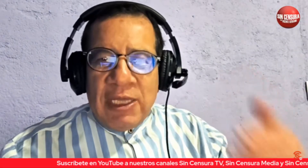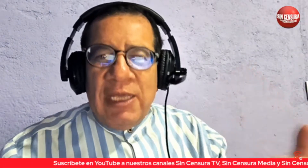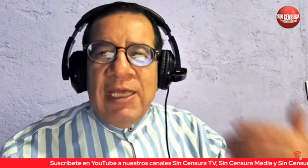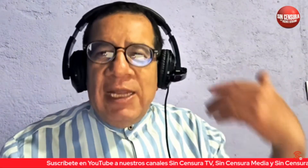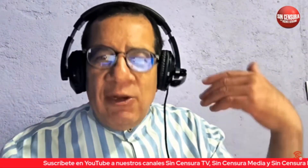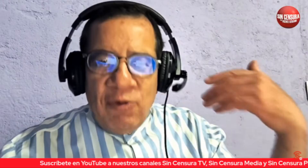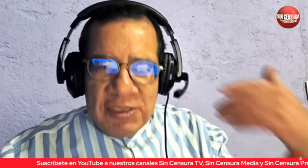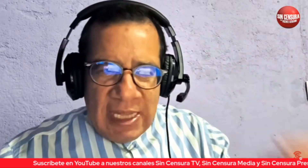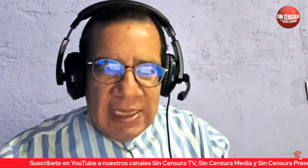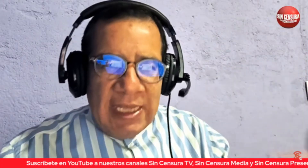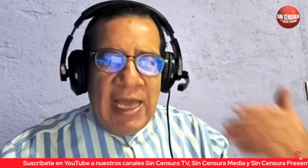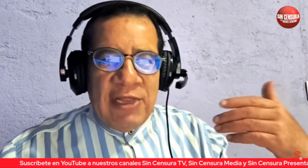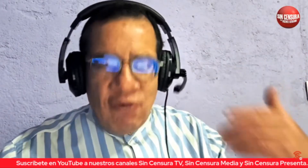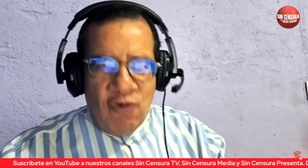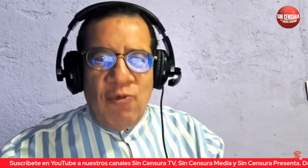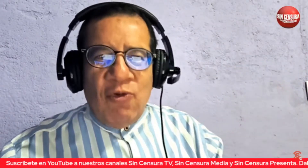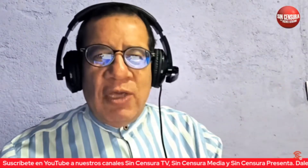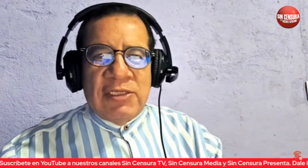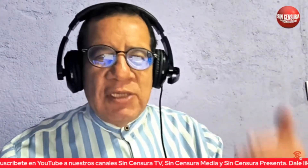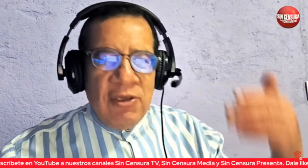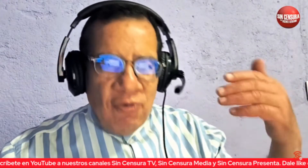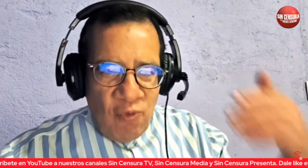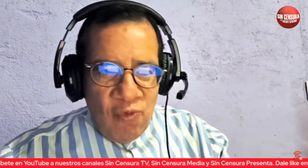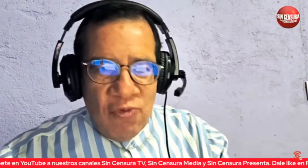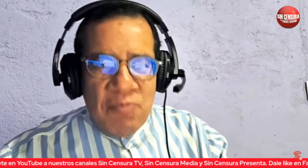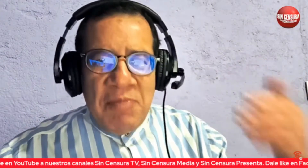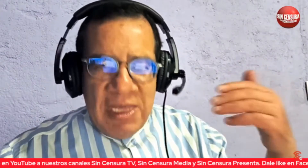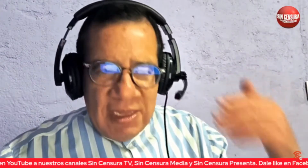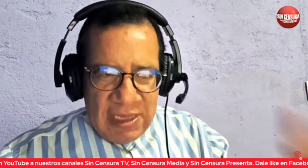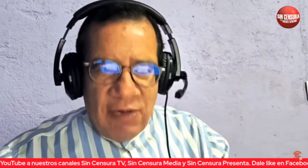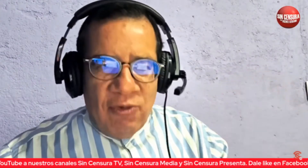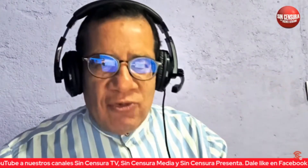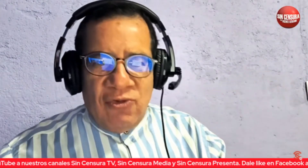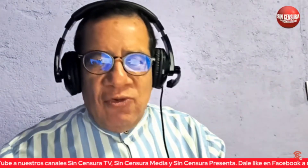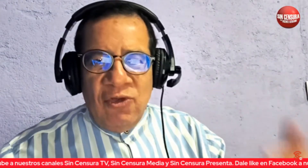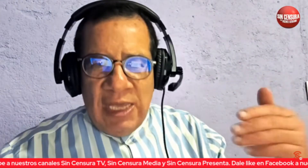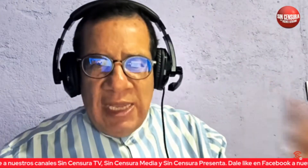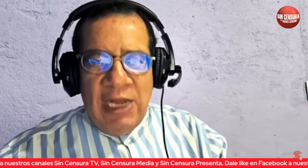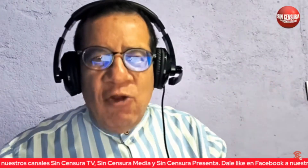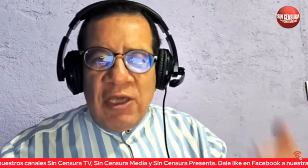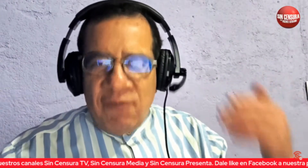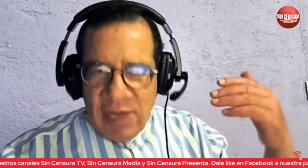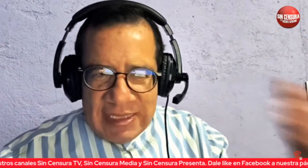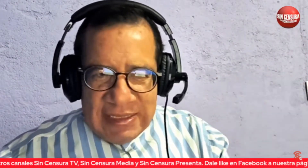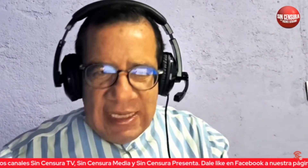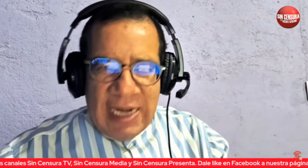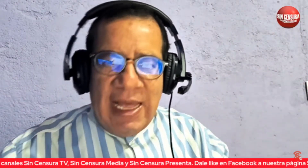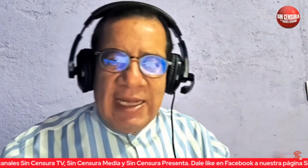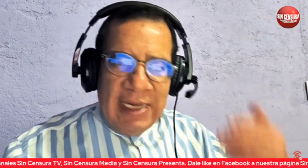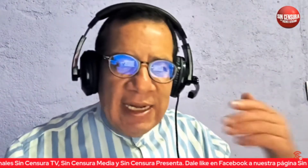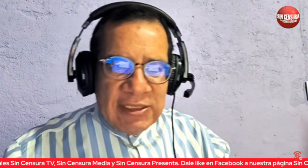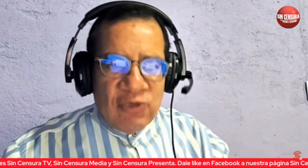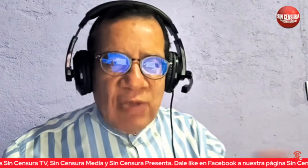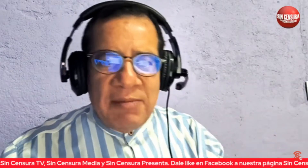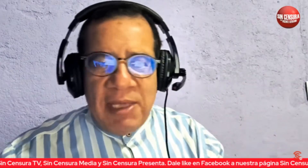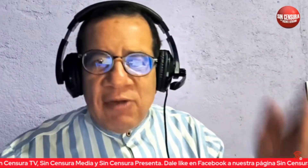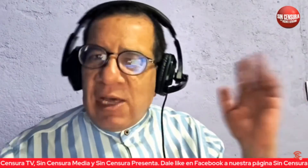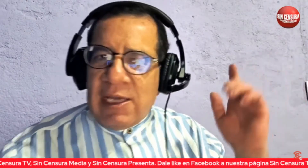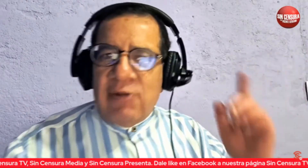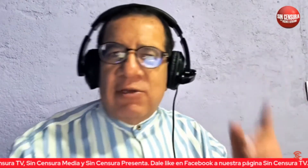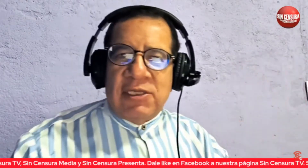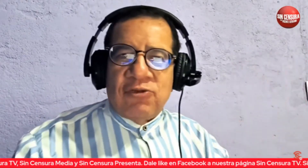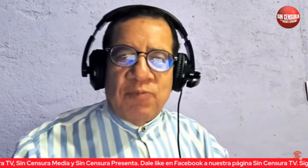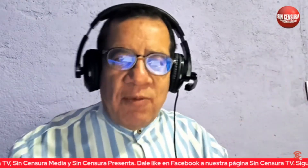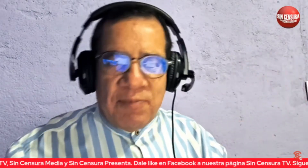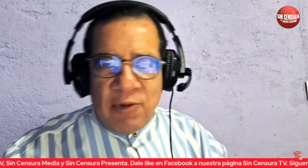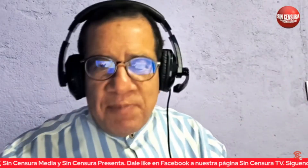Vicente, porque lo están dejando como lo que es un mentiroso. Lo que fue a decir a la Arena Ciudad de México,